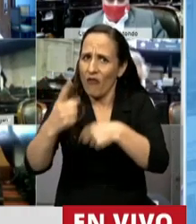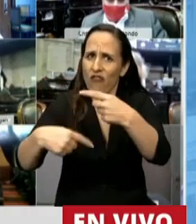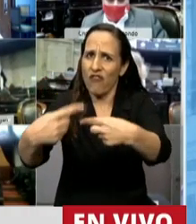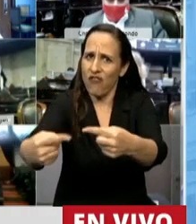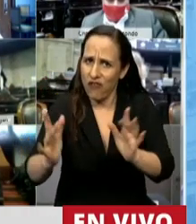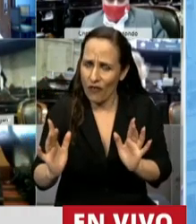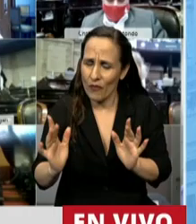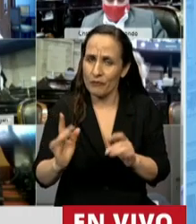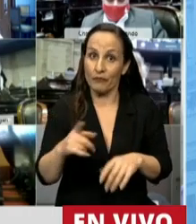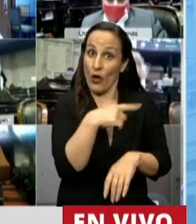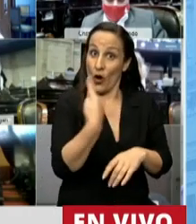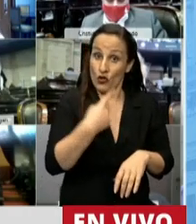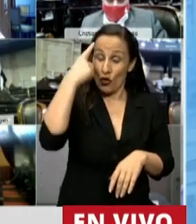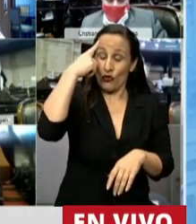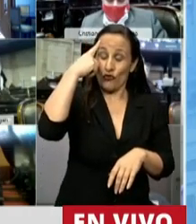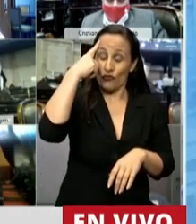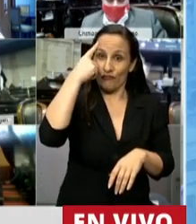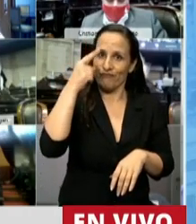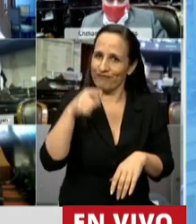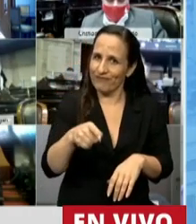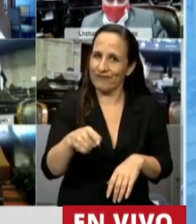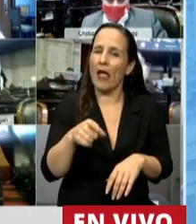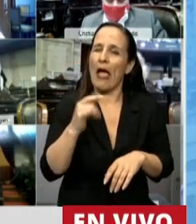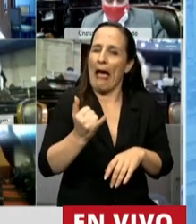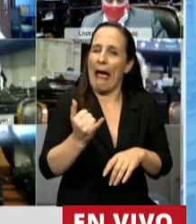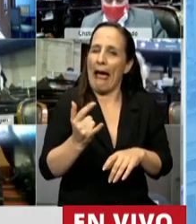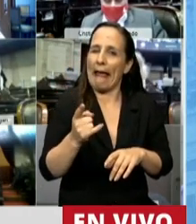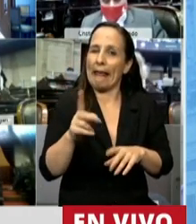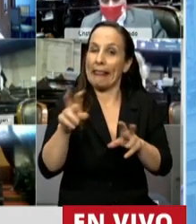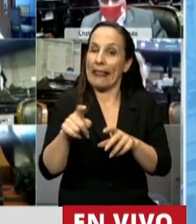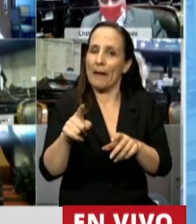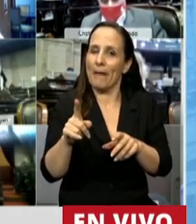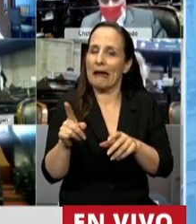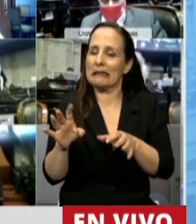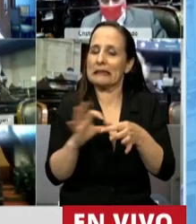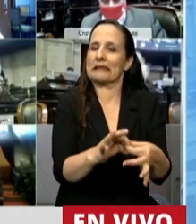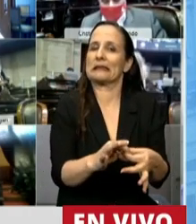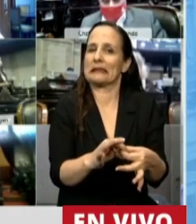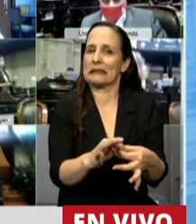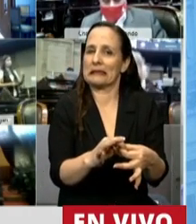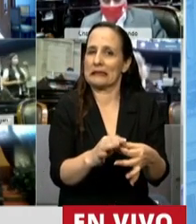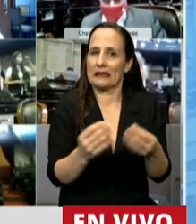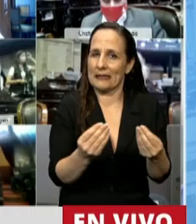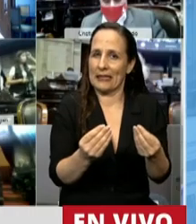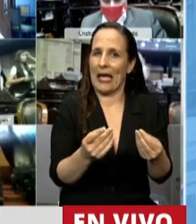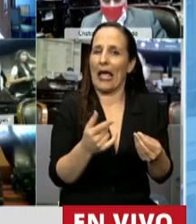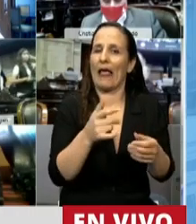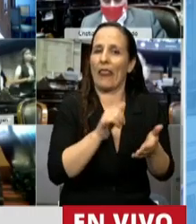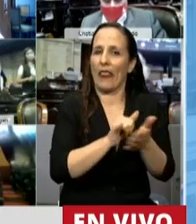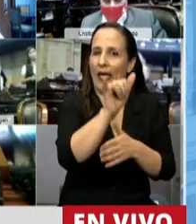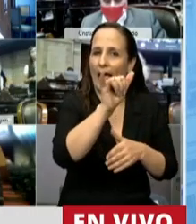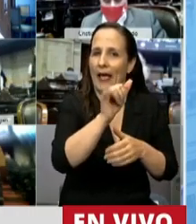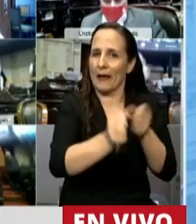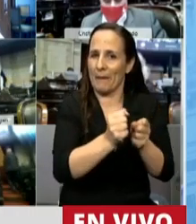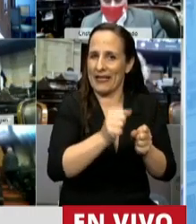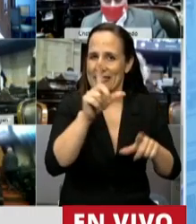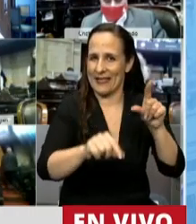creemos que esto está absolutamente vinculado con la existencia de los logos de estas